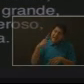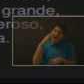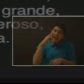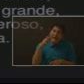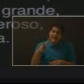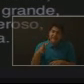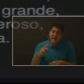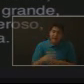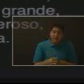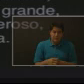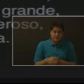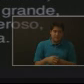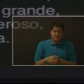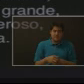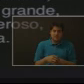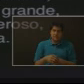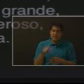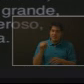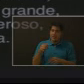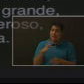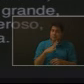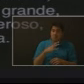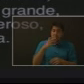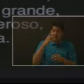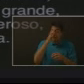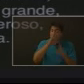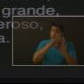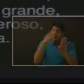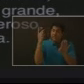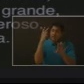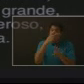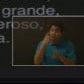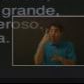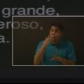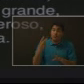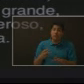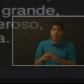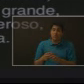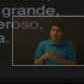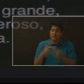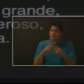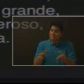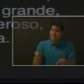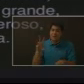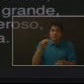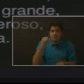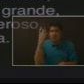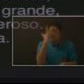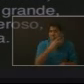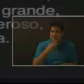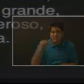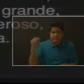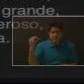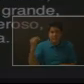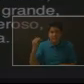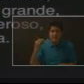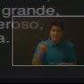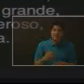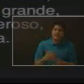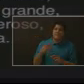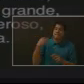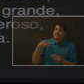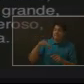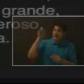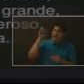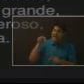sus ojos, pero el Señor está pidiendo que le abran los ojos espirituales para que él pueda ver, le dice, para